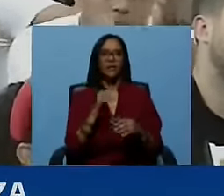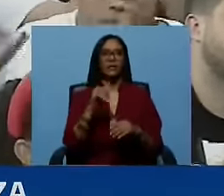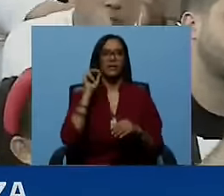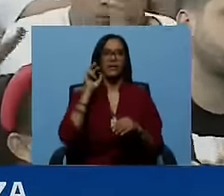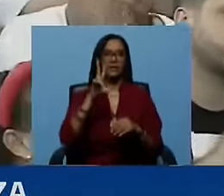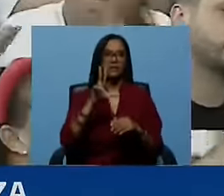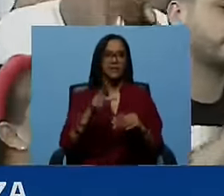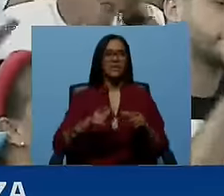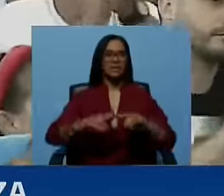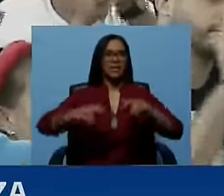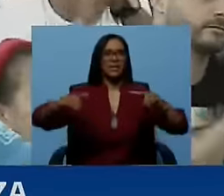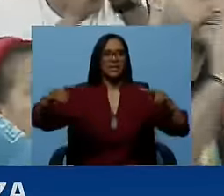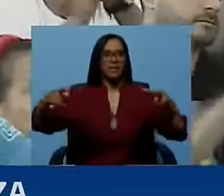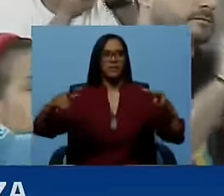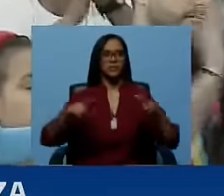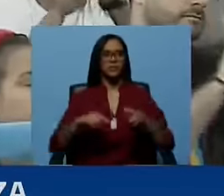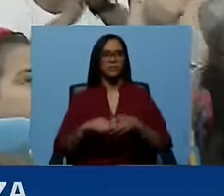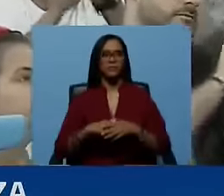están creciendo.